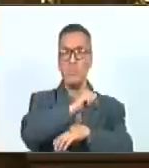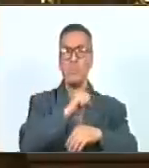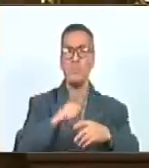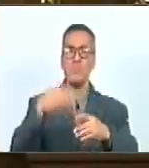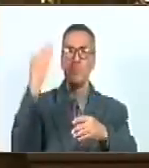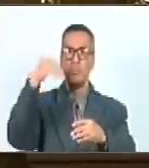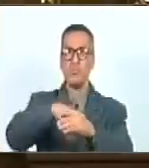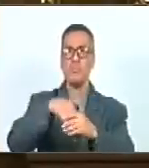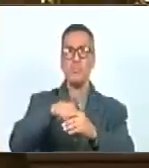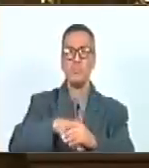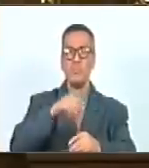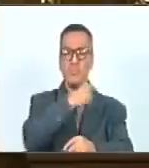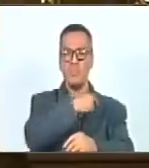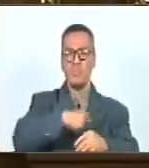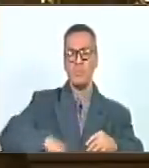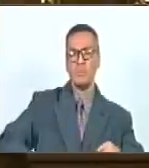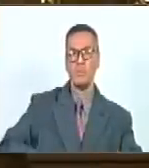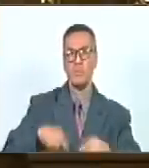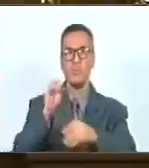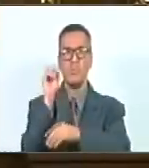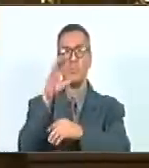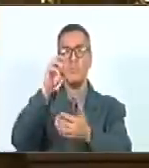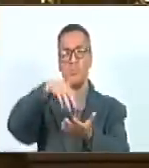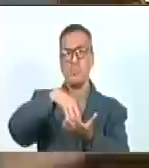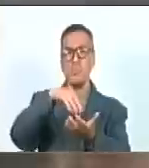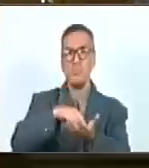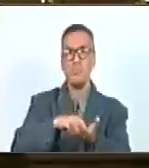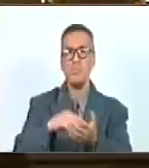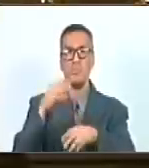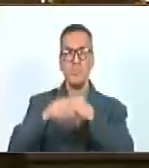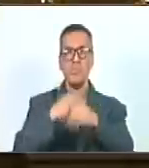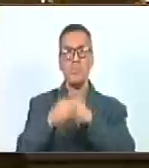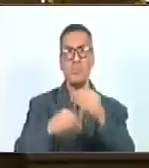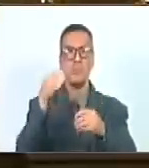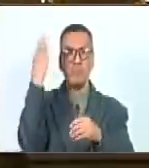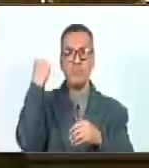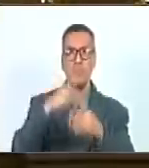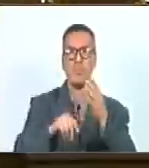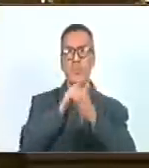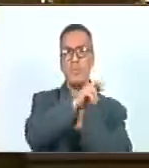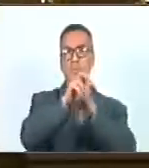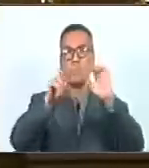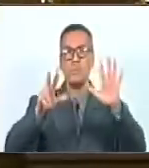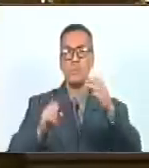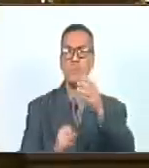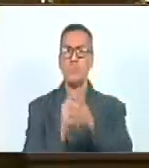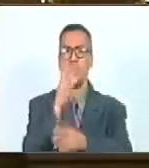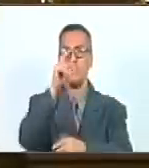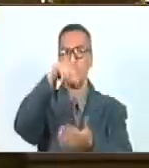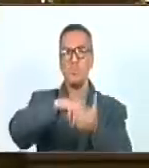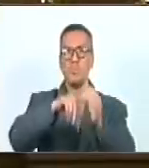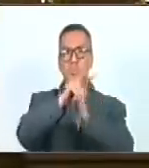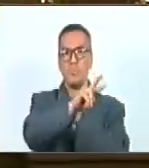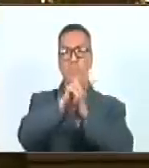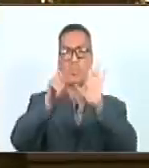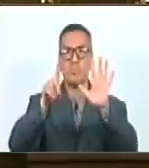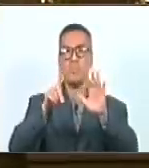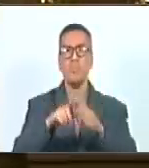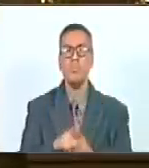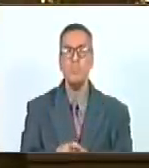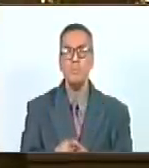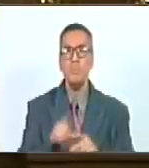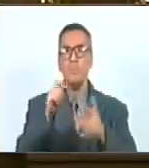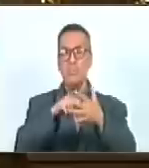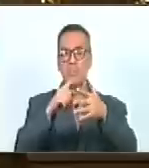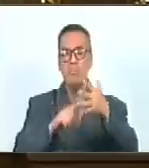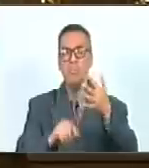las elecciones presidenciales y parlamentarias realizadas el pasado 28 de mayo de 2023.